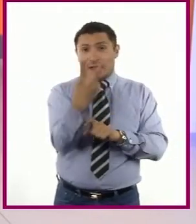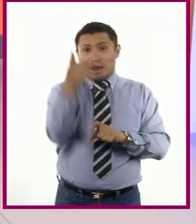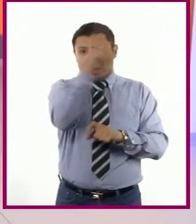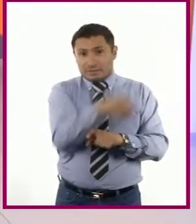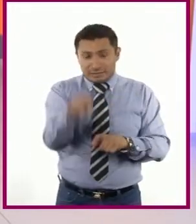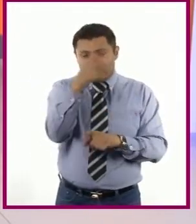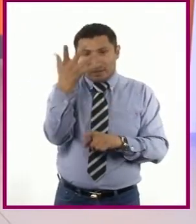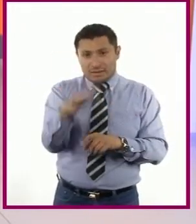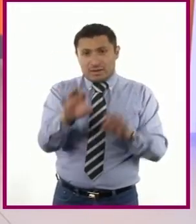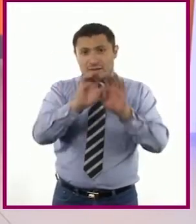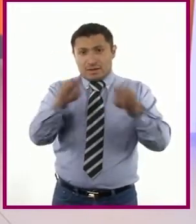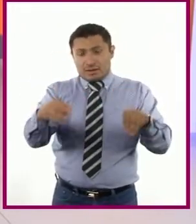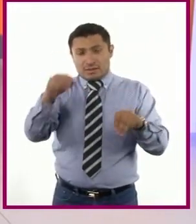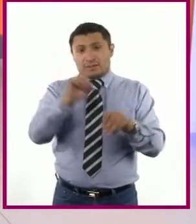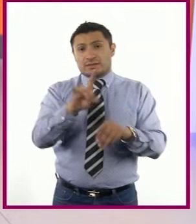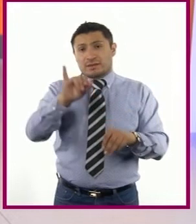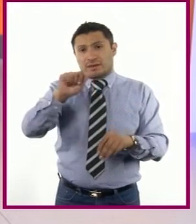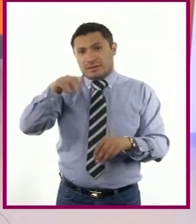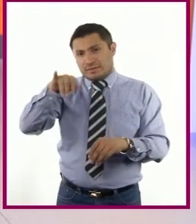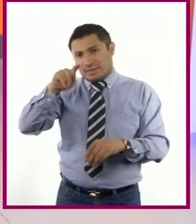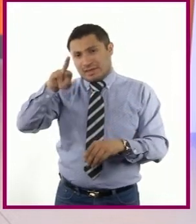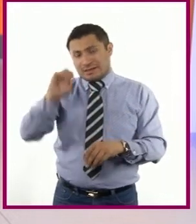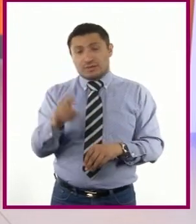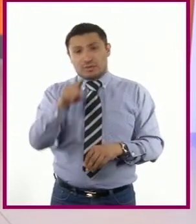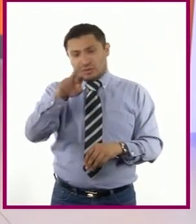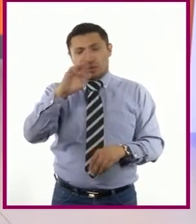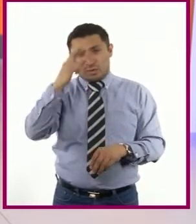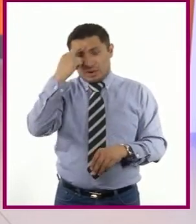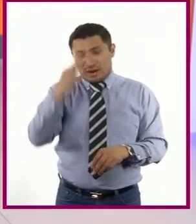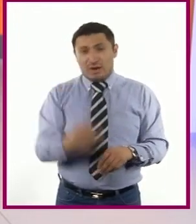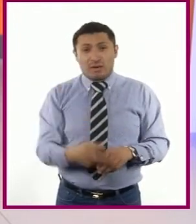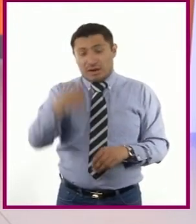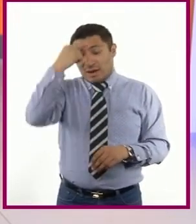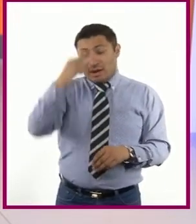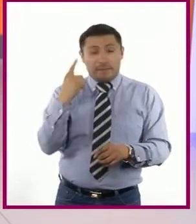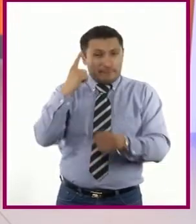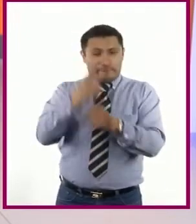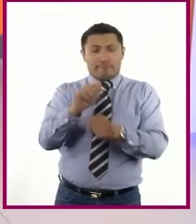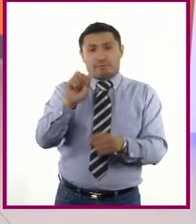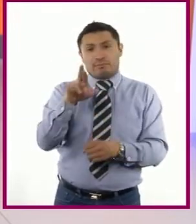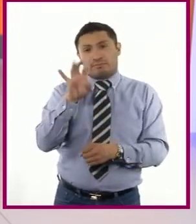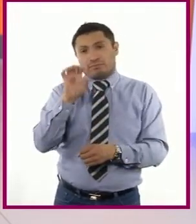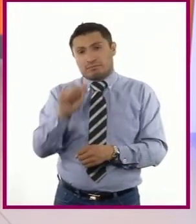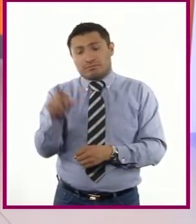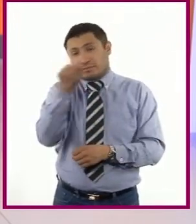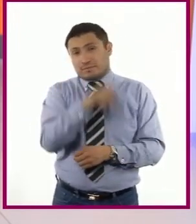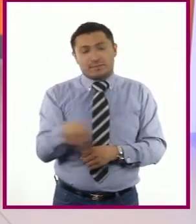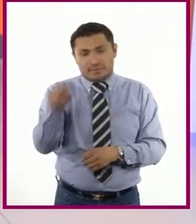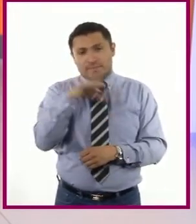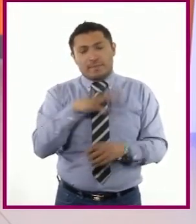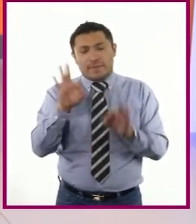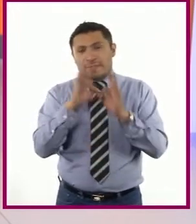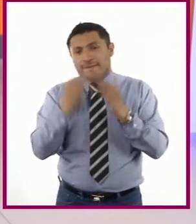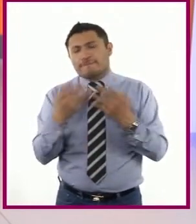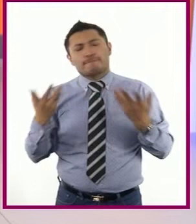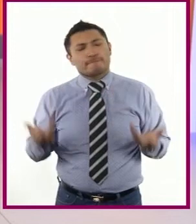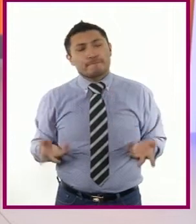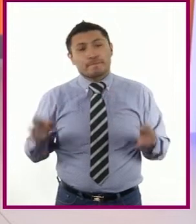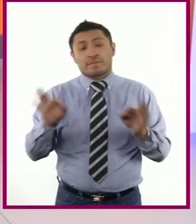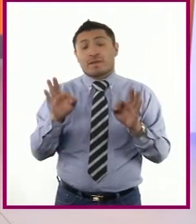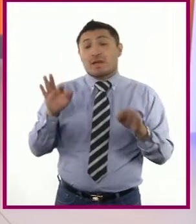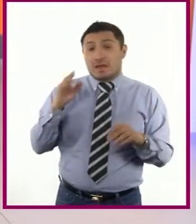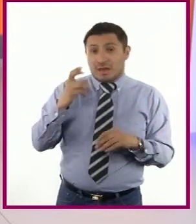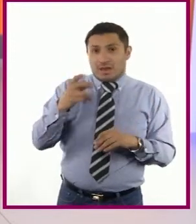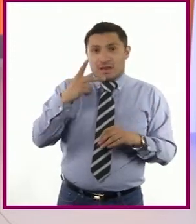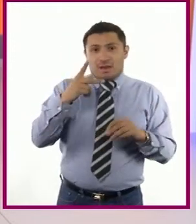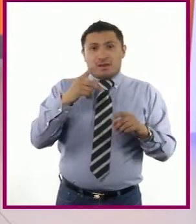de 10 centímetros de diámetro. Tengan presente que para calcular el área del círculo, la fórmula está dada por el producto